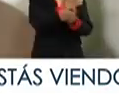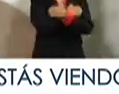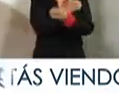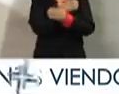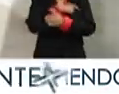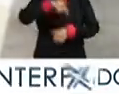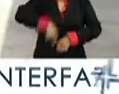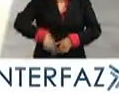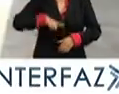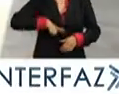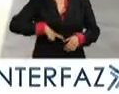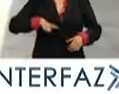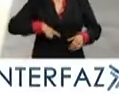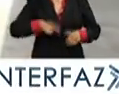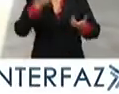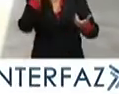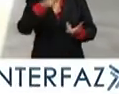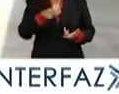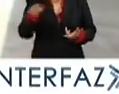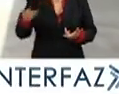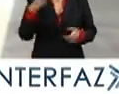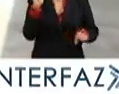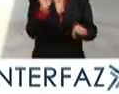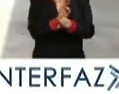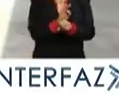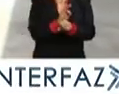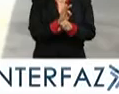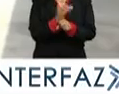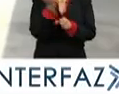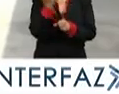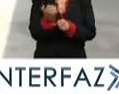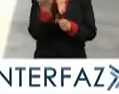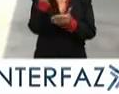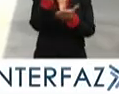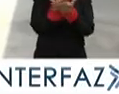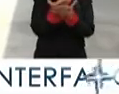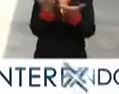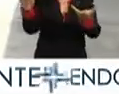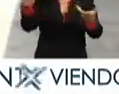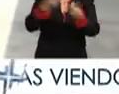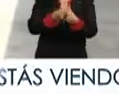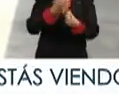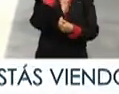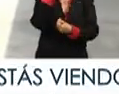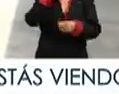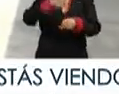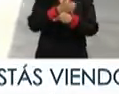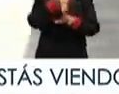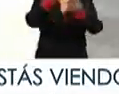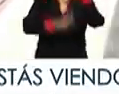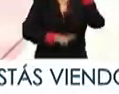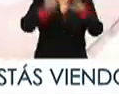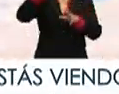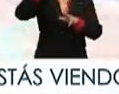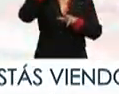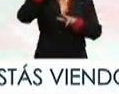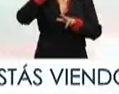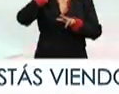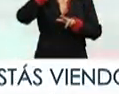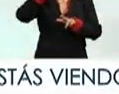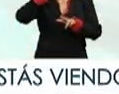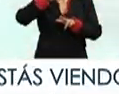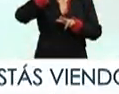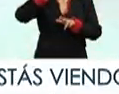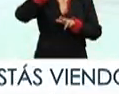educación pública para defender y solicitar la conformación de una Escuela Normal Urbana Federal